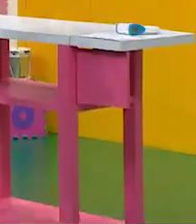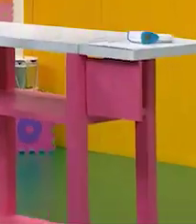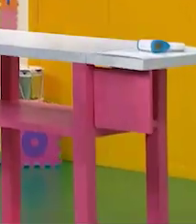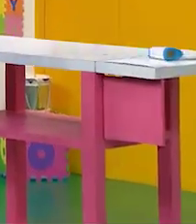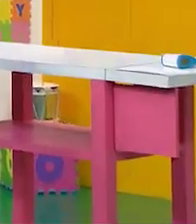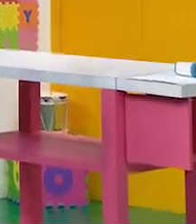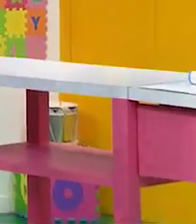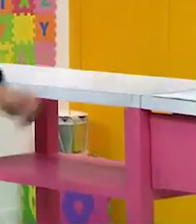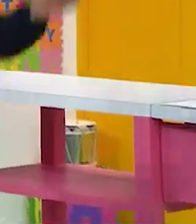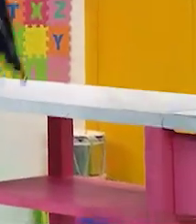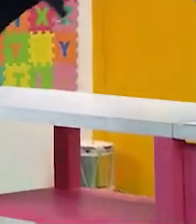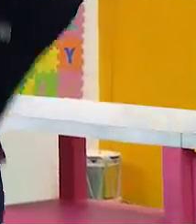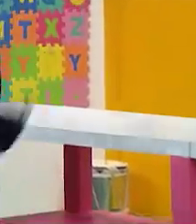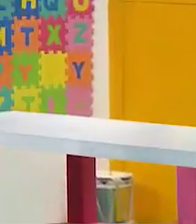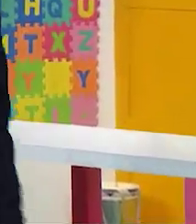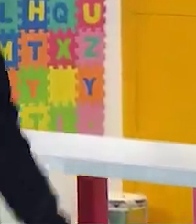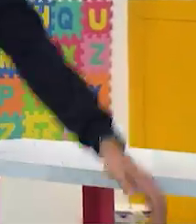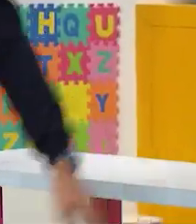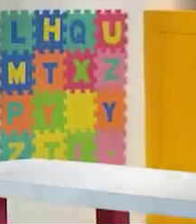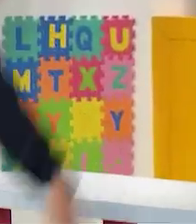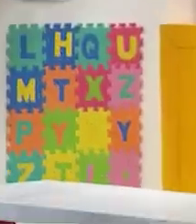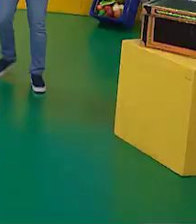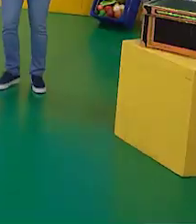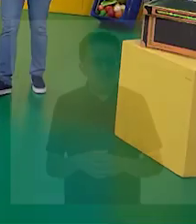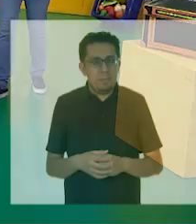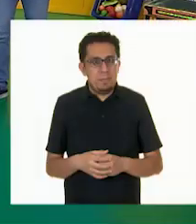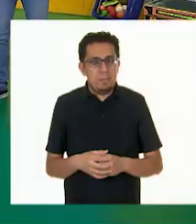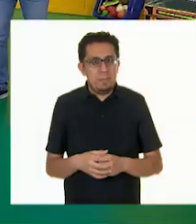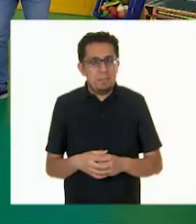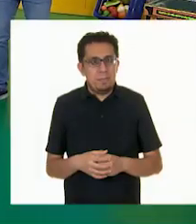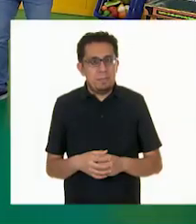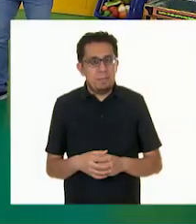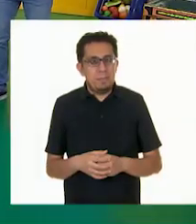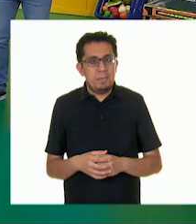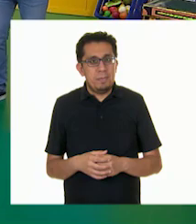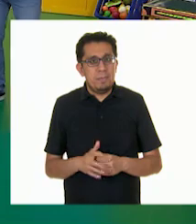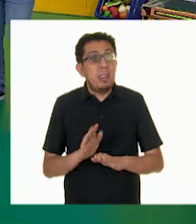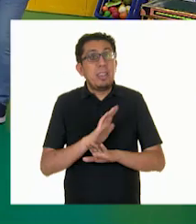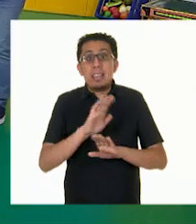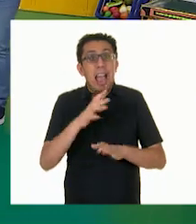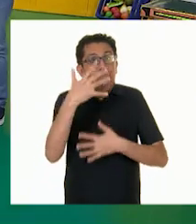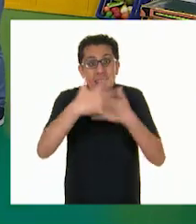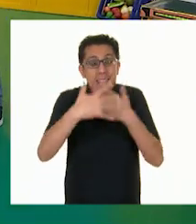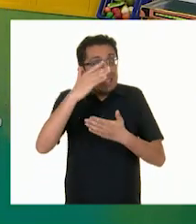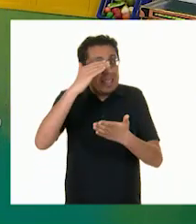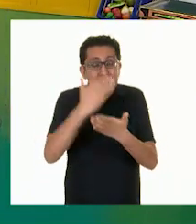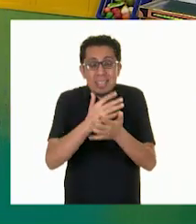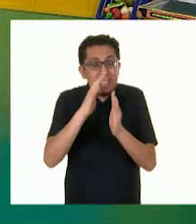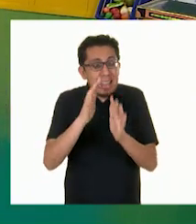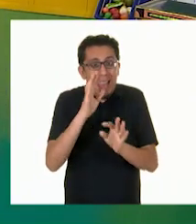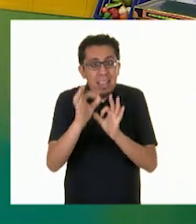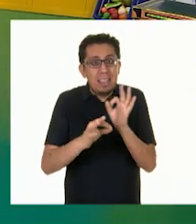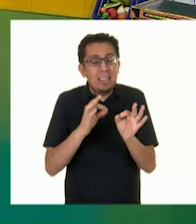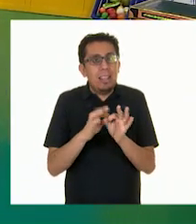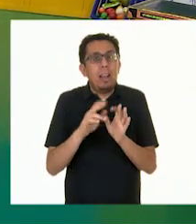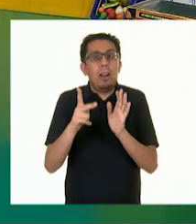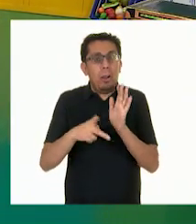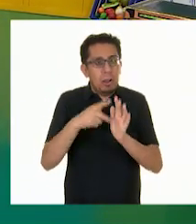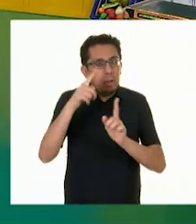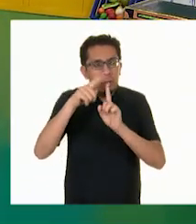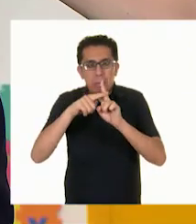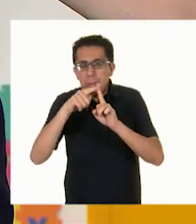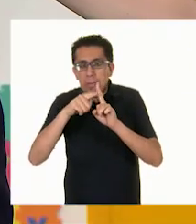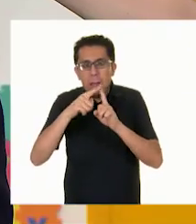12, 13, 14, 15, 16, 15. ¿Te tomo temperatura?